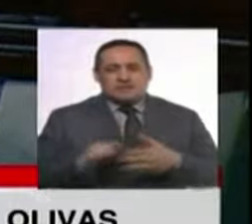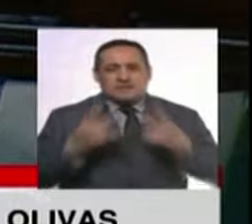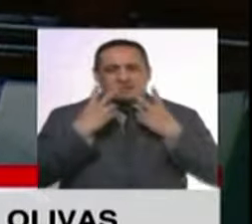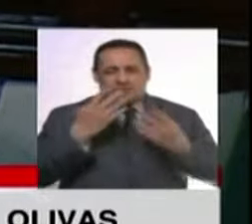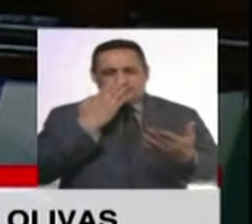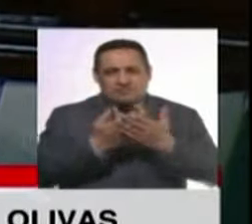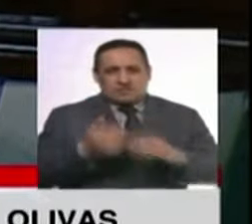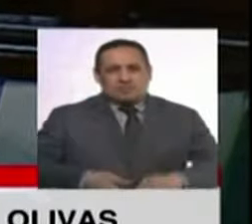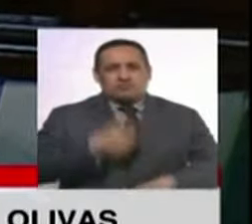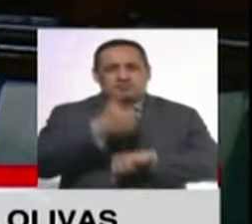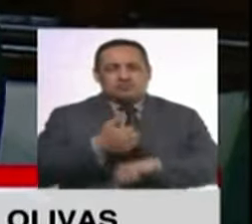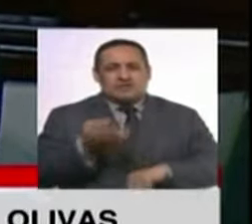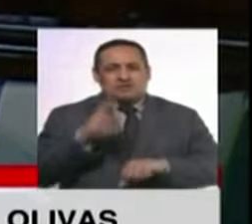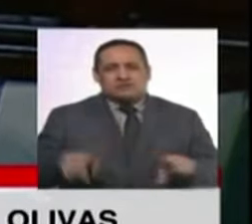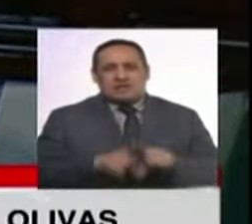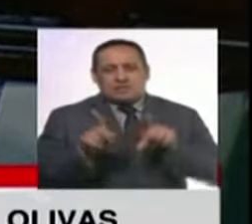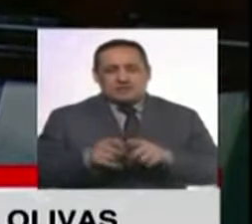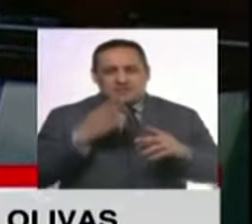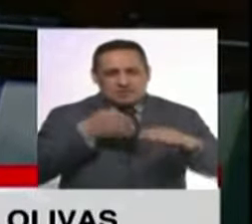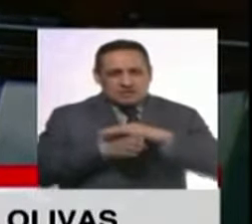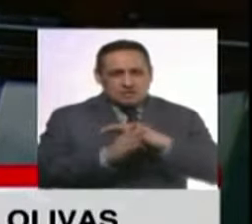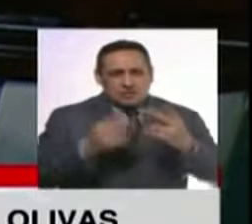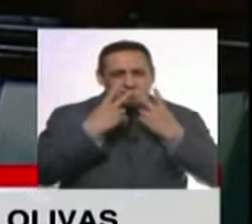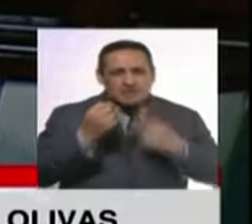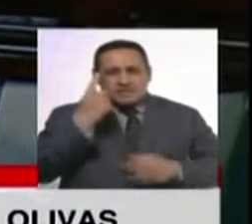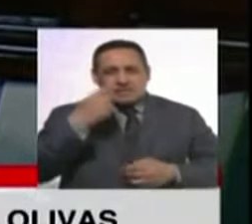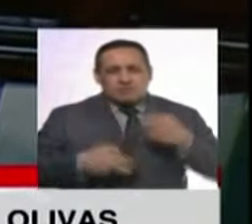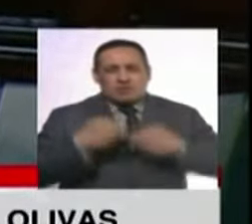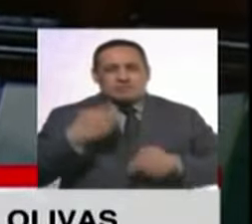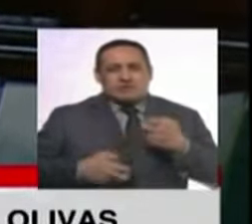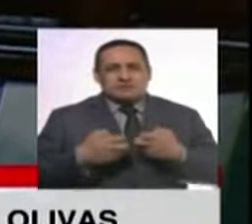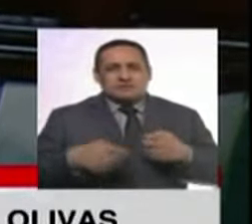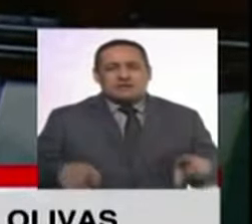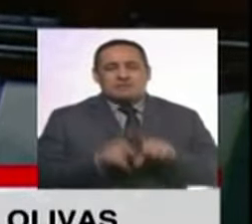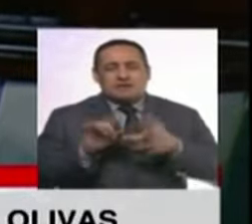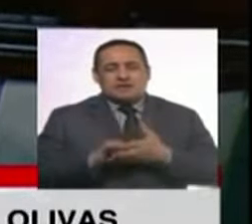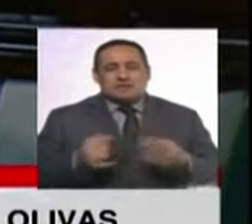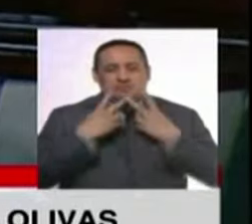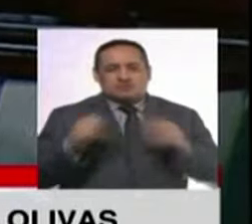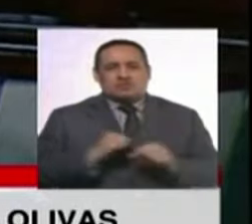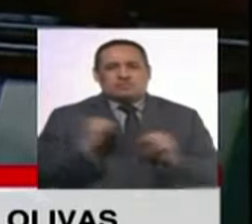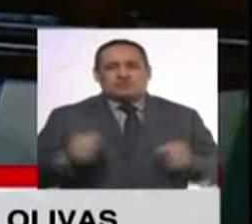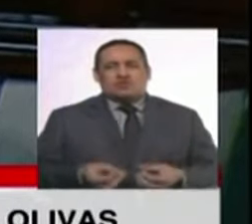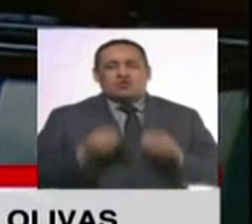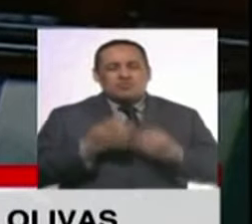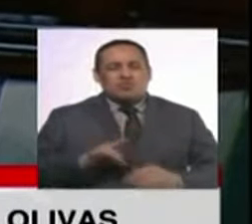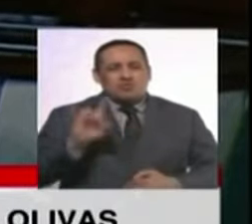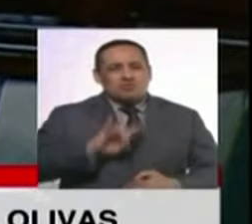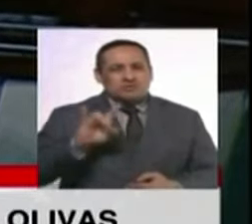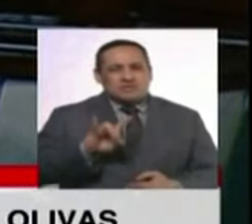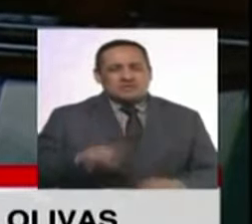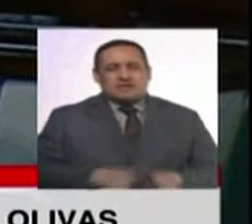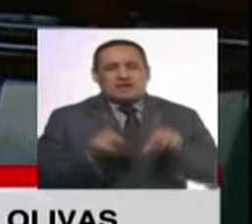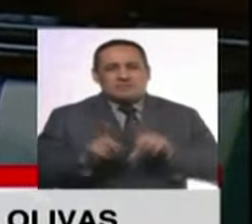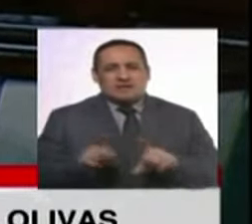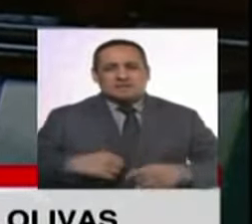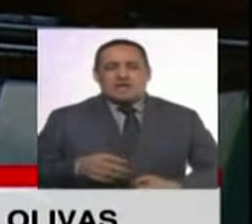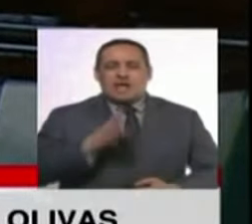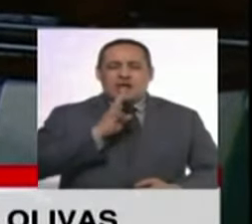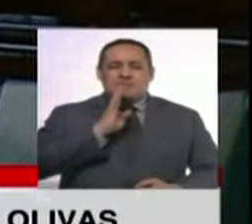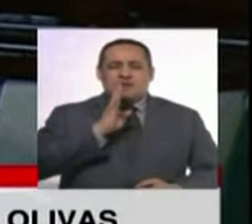de entrar a la cabeza dentro delincuentes hacia atrás en su corazón para entender el problema pero hoy día me quedé aterrado como utilizan el esa